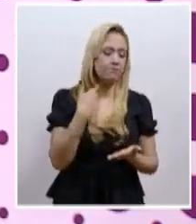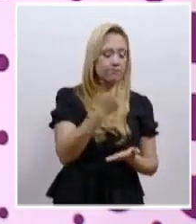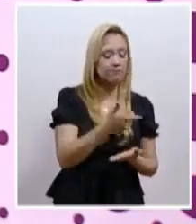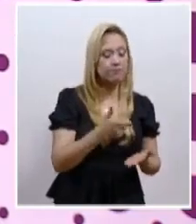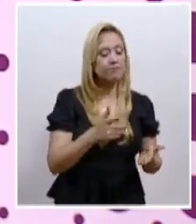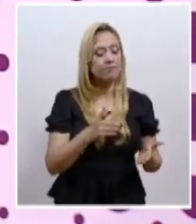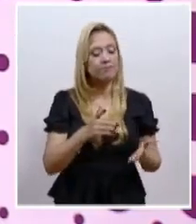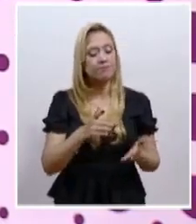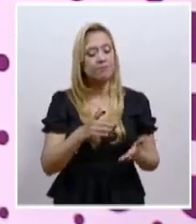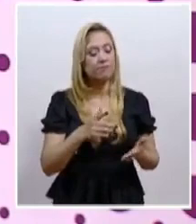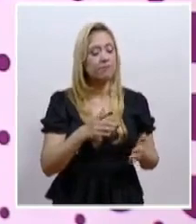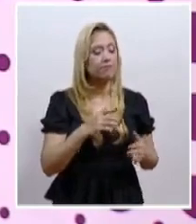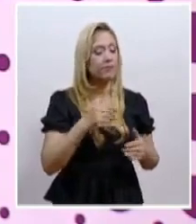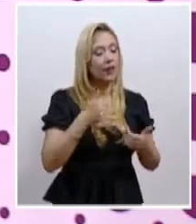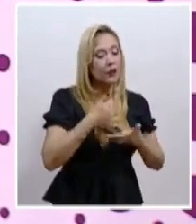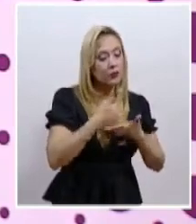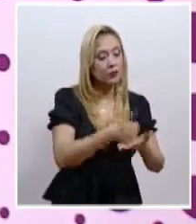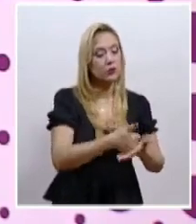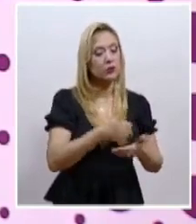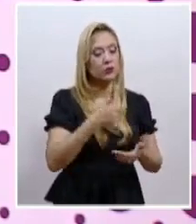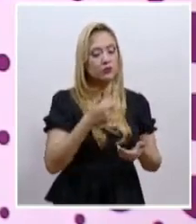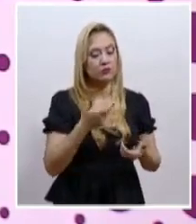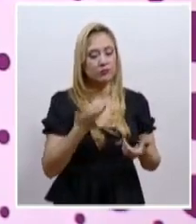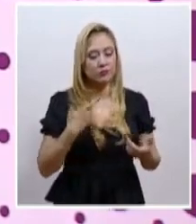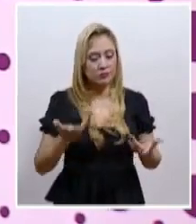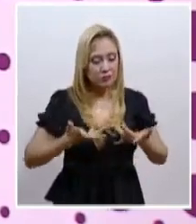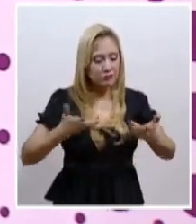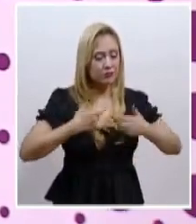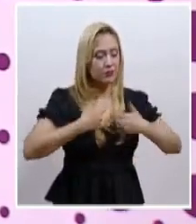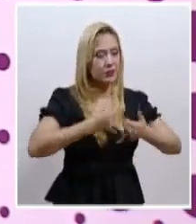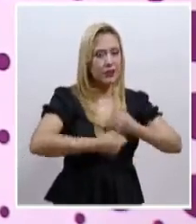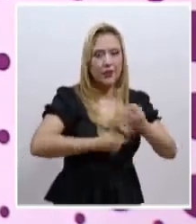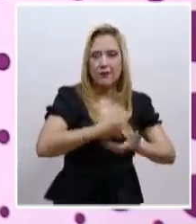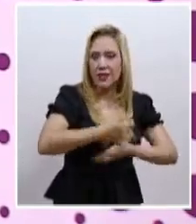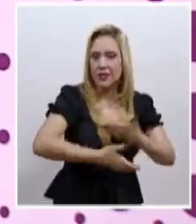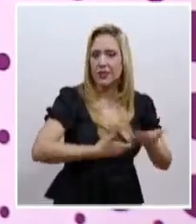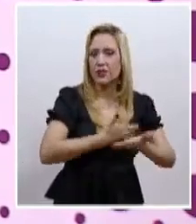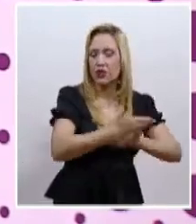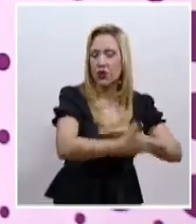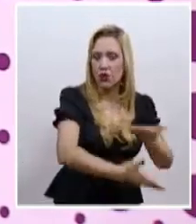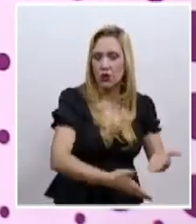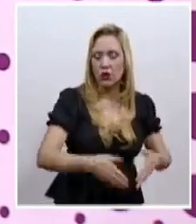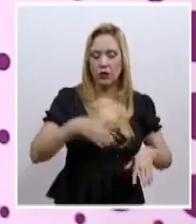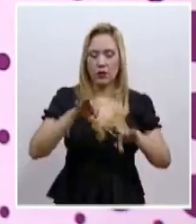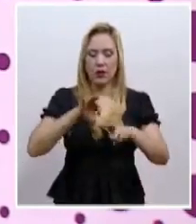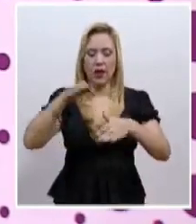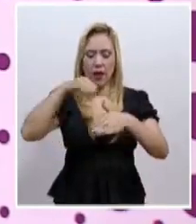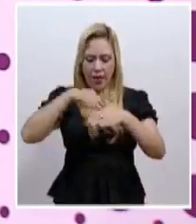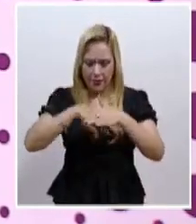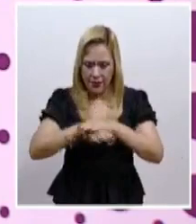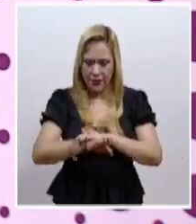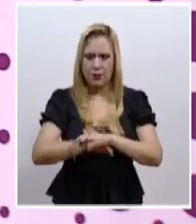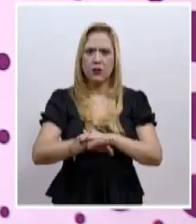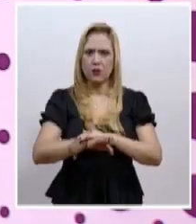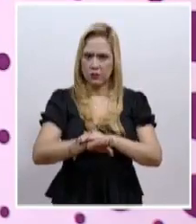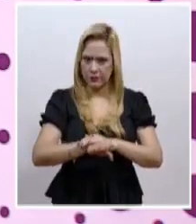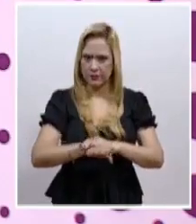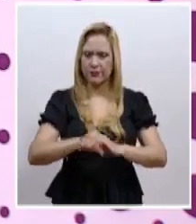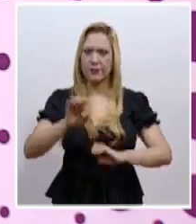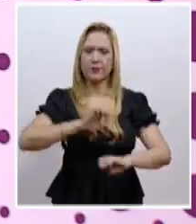la beneficiaria. Pero este trabajador incluso trabaja dentro de las instalaciones de la otra